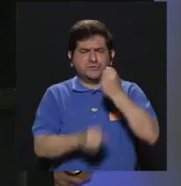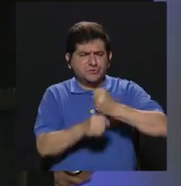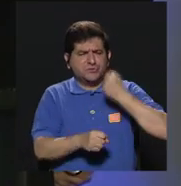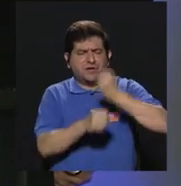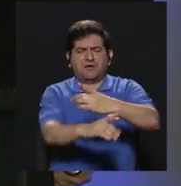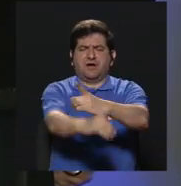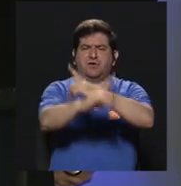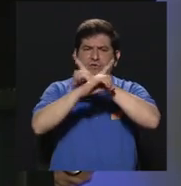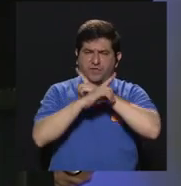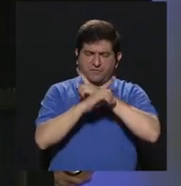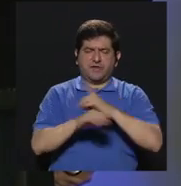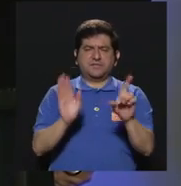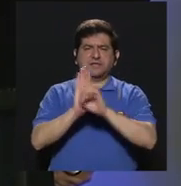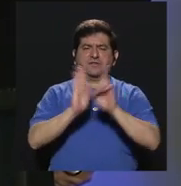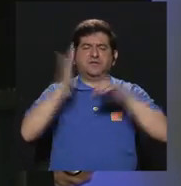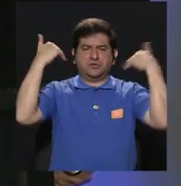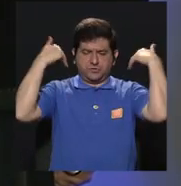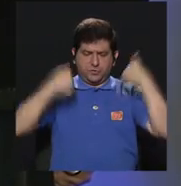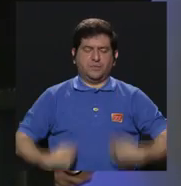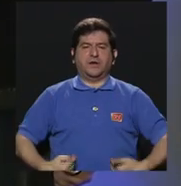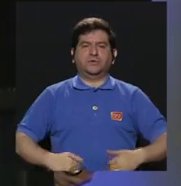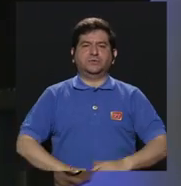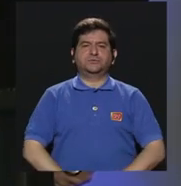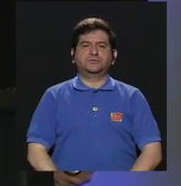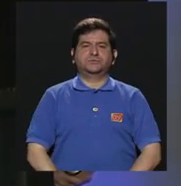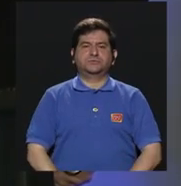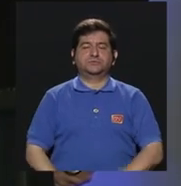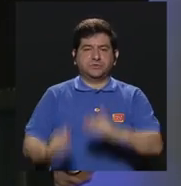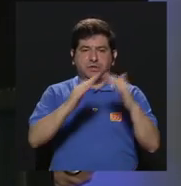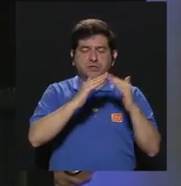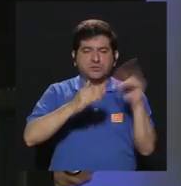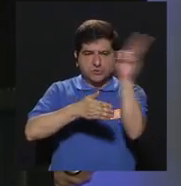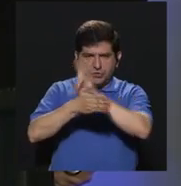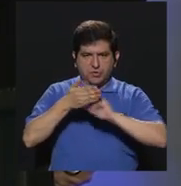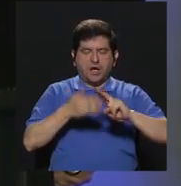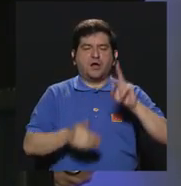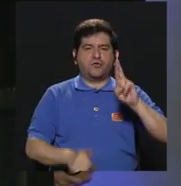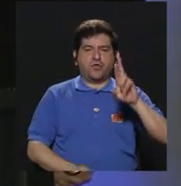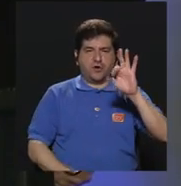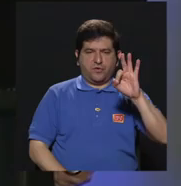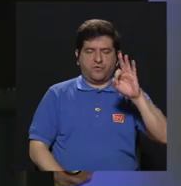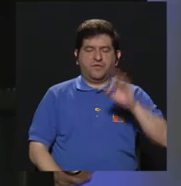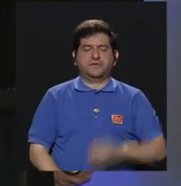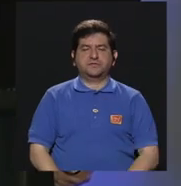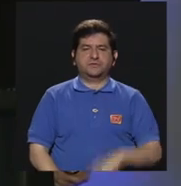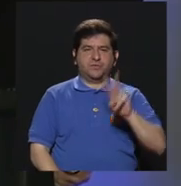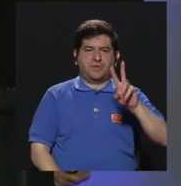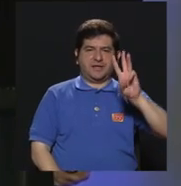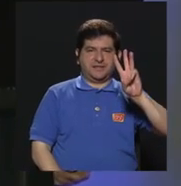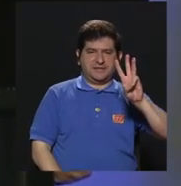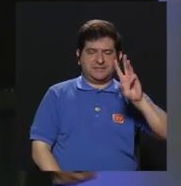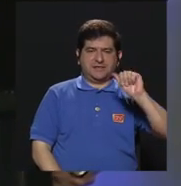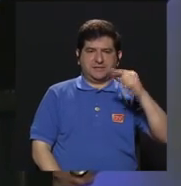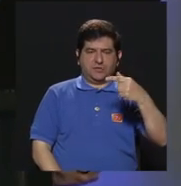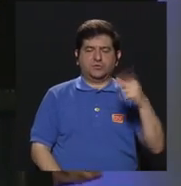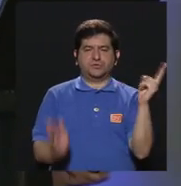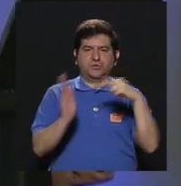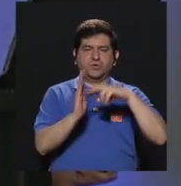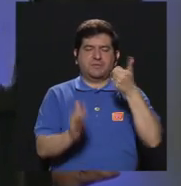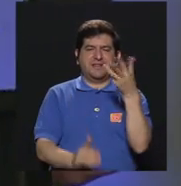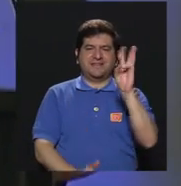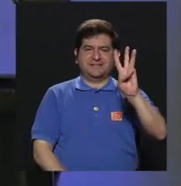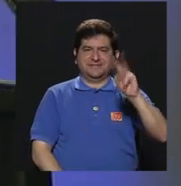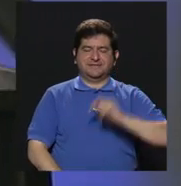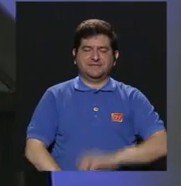en defensa de los derechos humanos. Ciudad Universitaria, Rodrigo Facio, 26 de agosto del